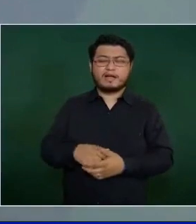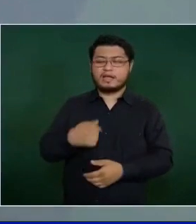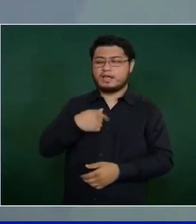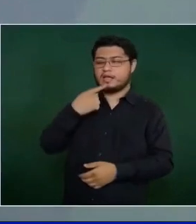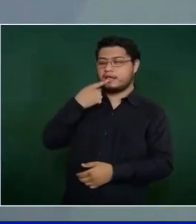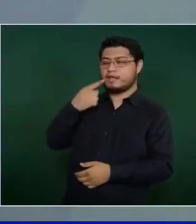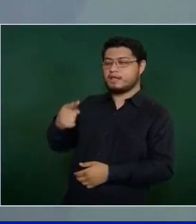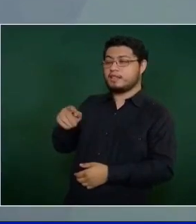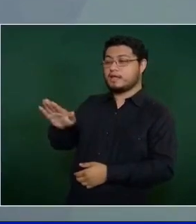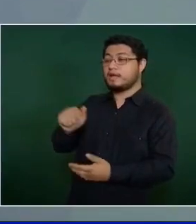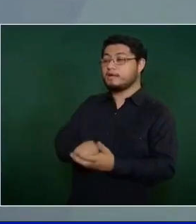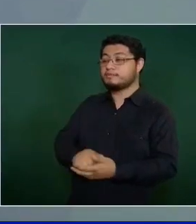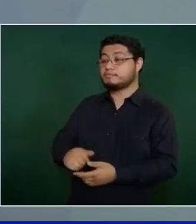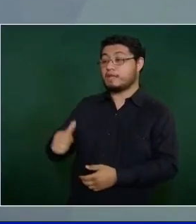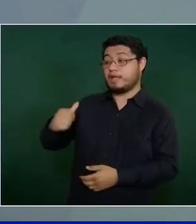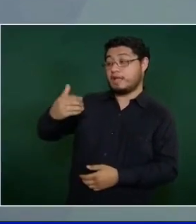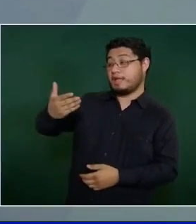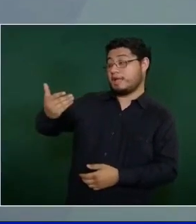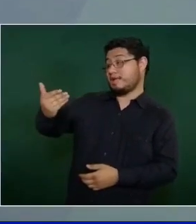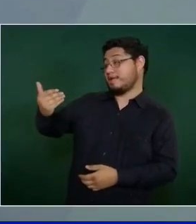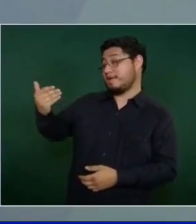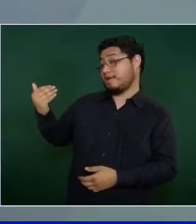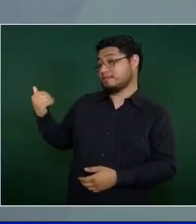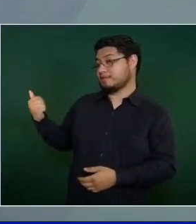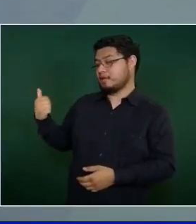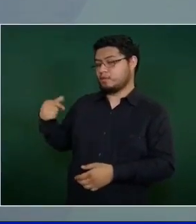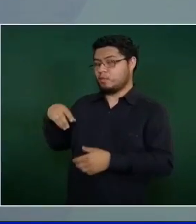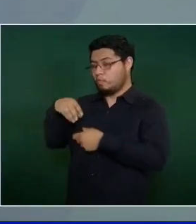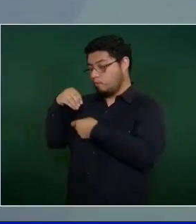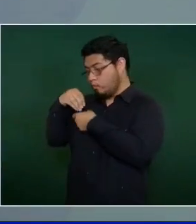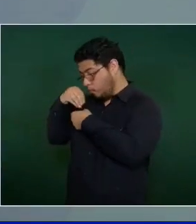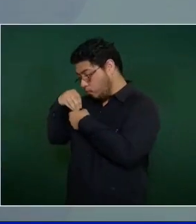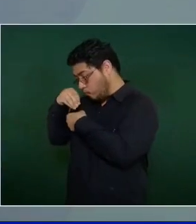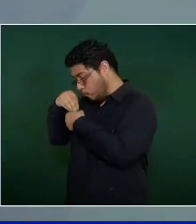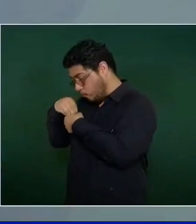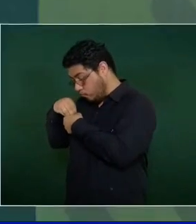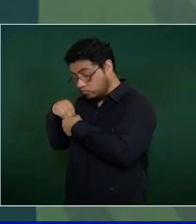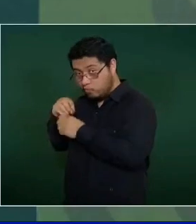lo que antes se ocultaba.